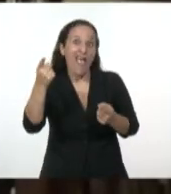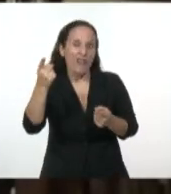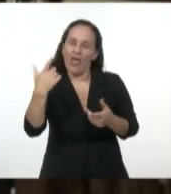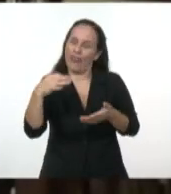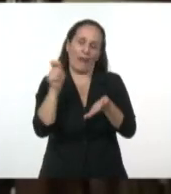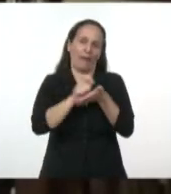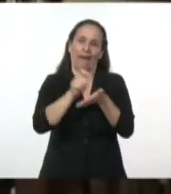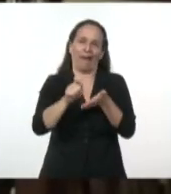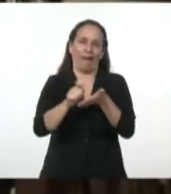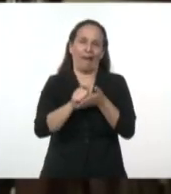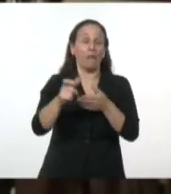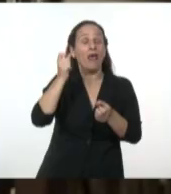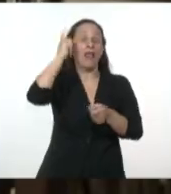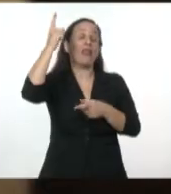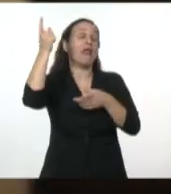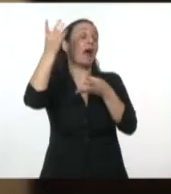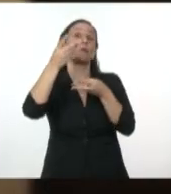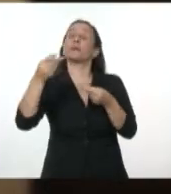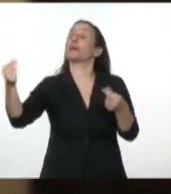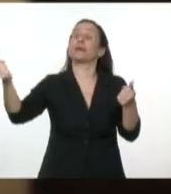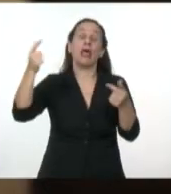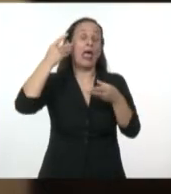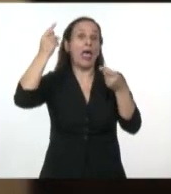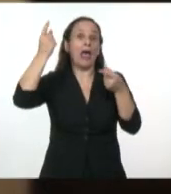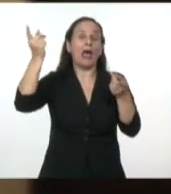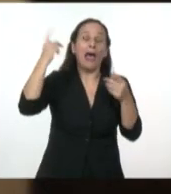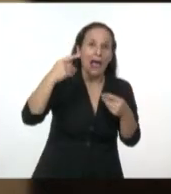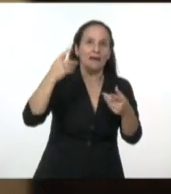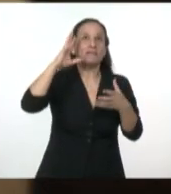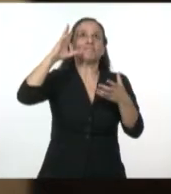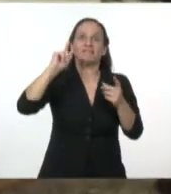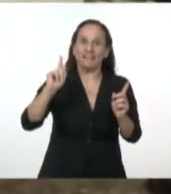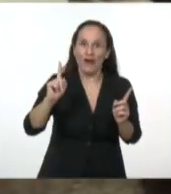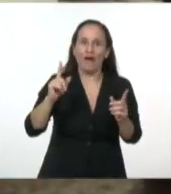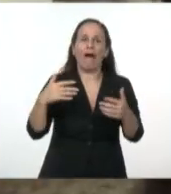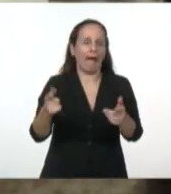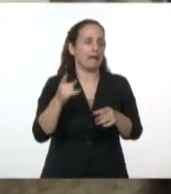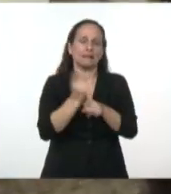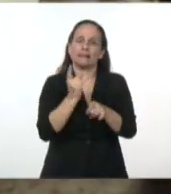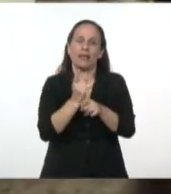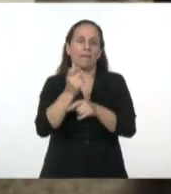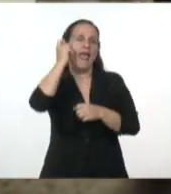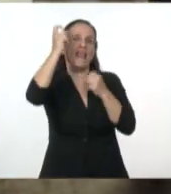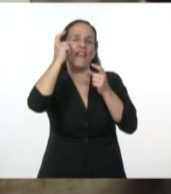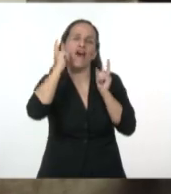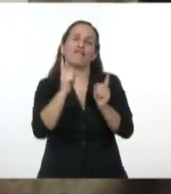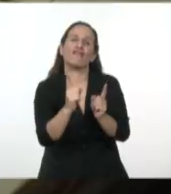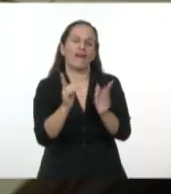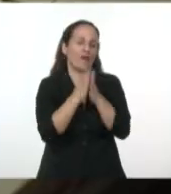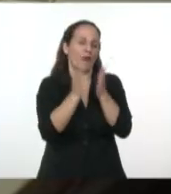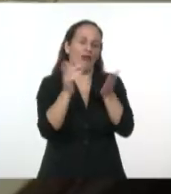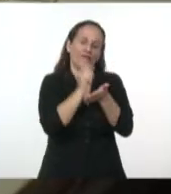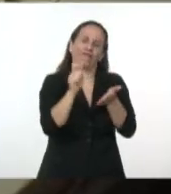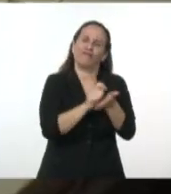escribirla porque así como aparecen, se van y ya no vuelven. Desde entonces no lo abandonan las ideas ni los cuadernos. En ellos